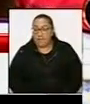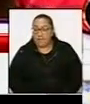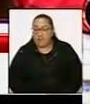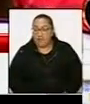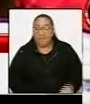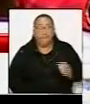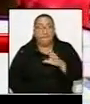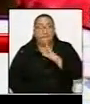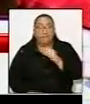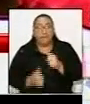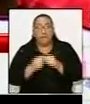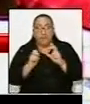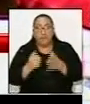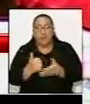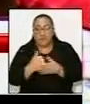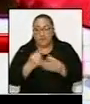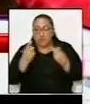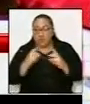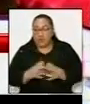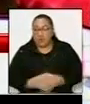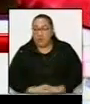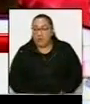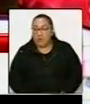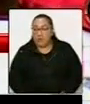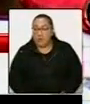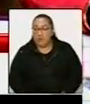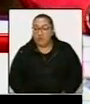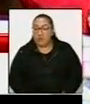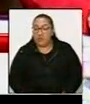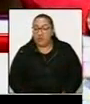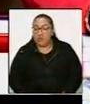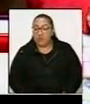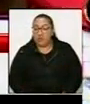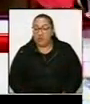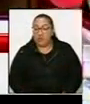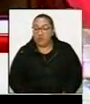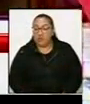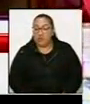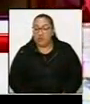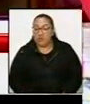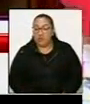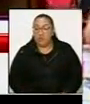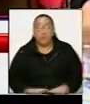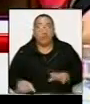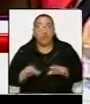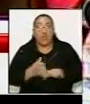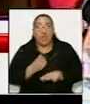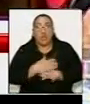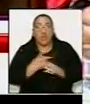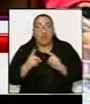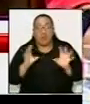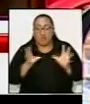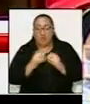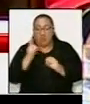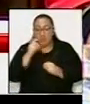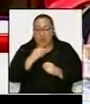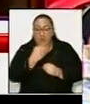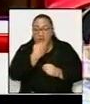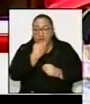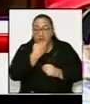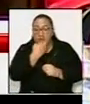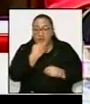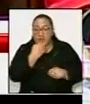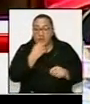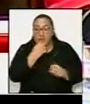temas que nos ayuden a tomar decisiones entonces señores congresistas como lo hemos hecho antes ya en debates complejos debatimos